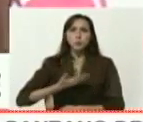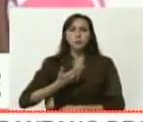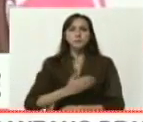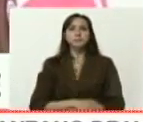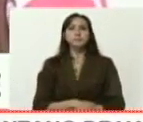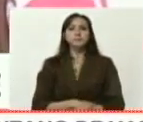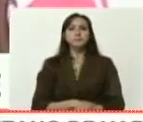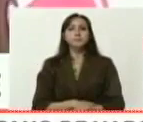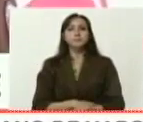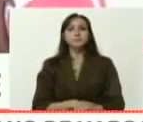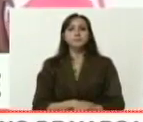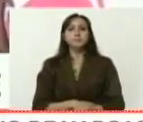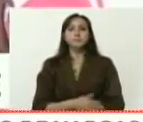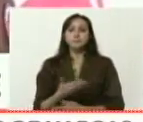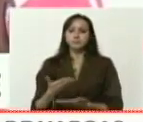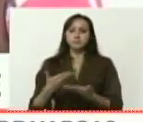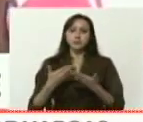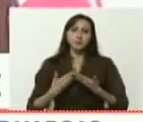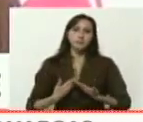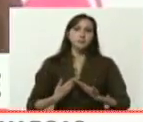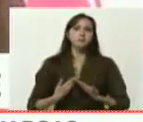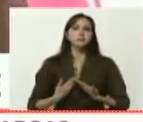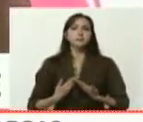Me ha correspondido